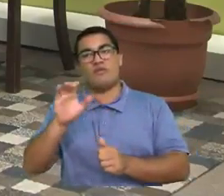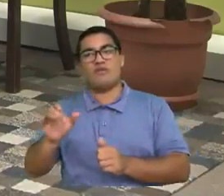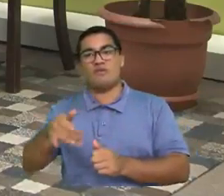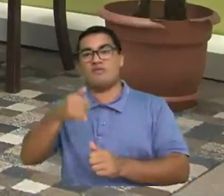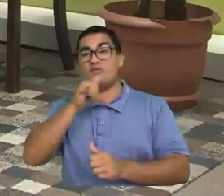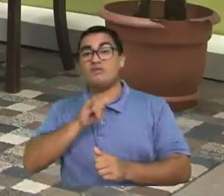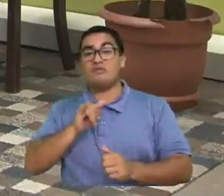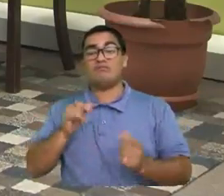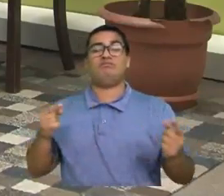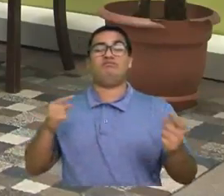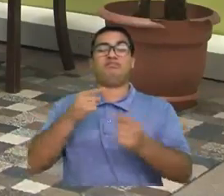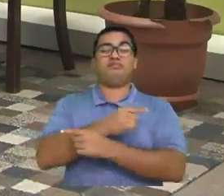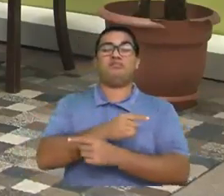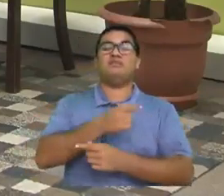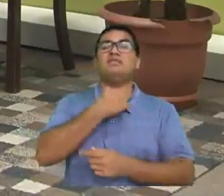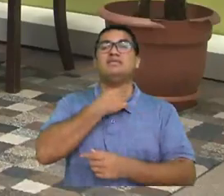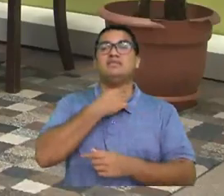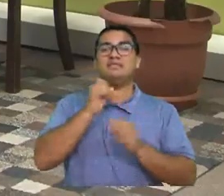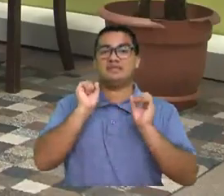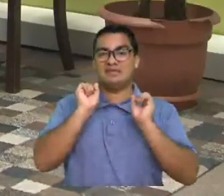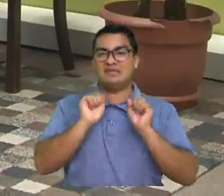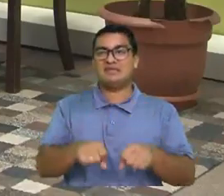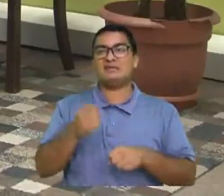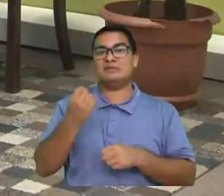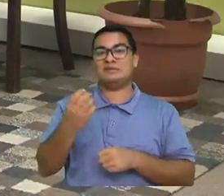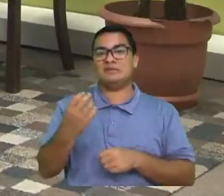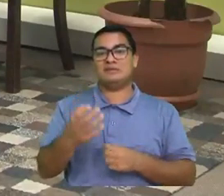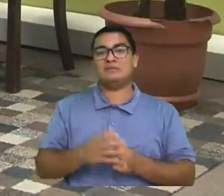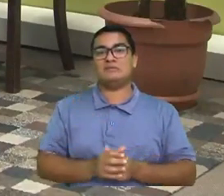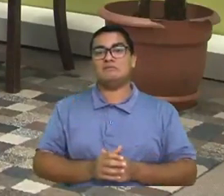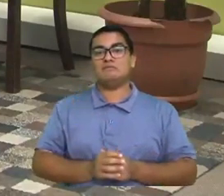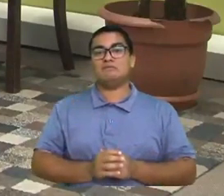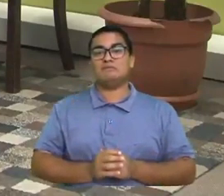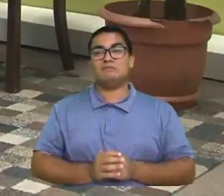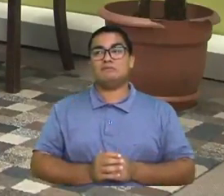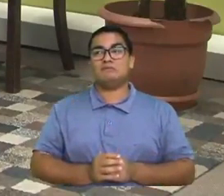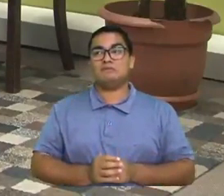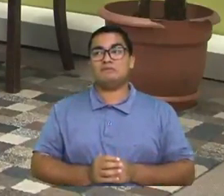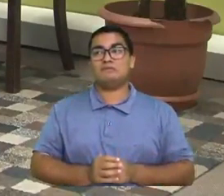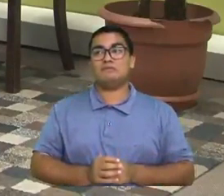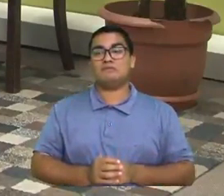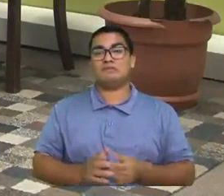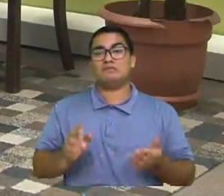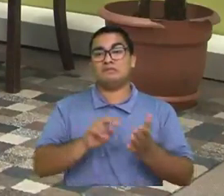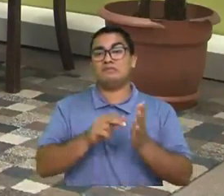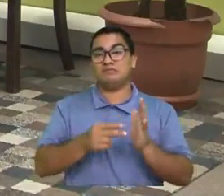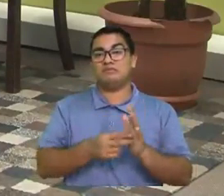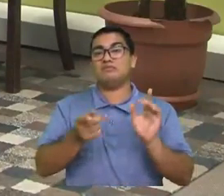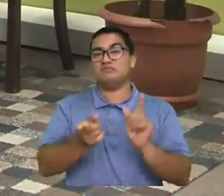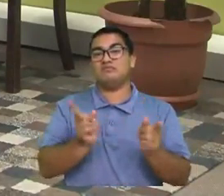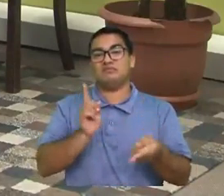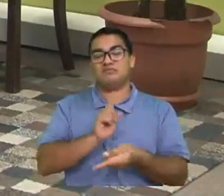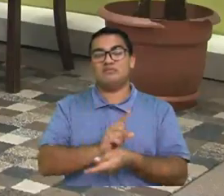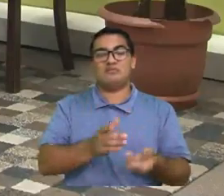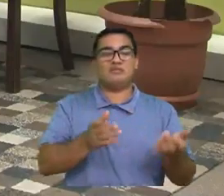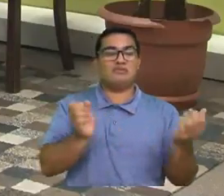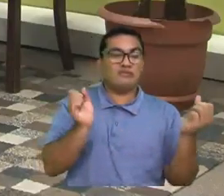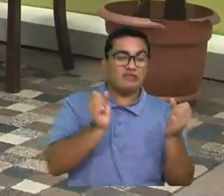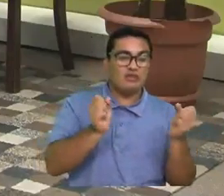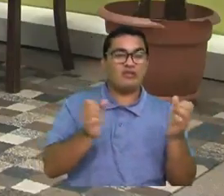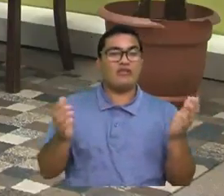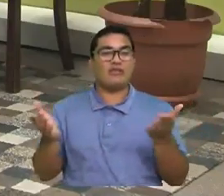dolor de garganta o otros síntomas en nuestro sistema respiratorio. Es un cambio brusco. Entonces sí te puede haber